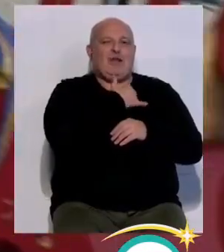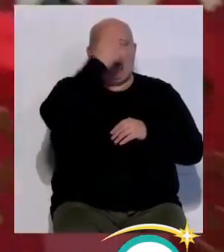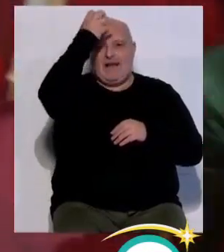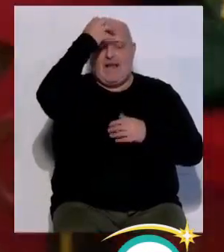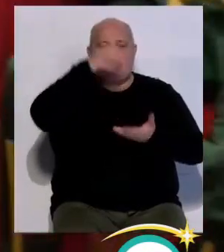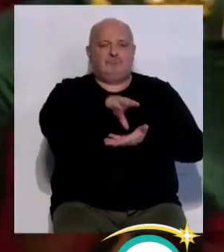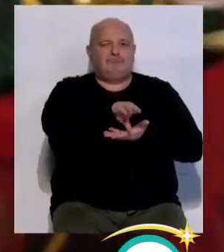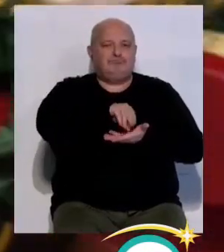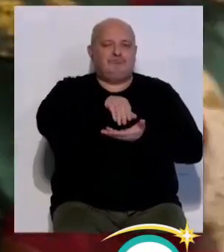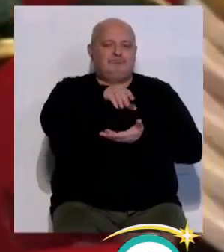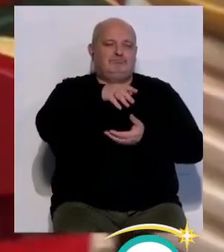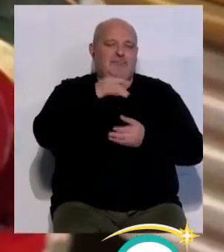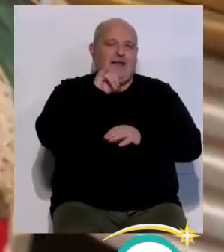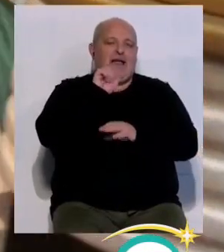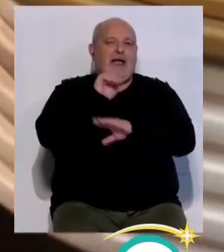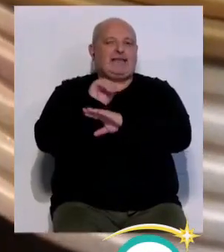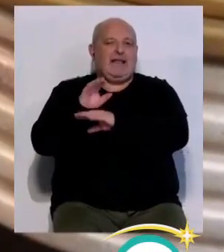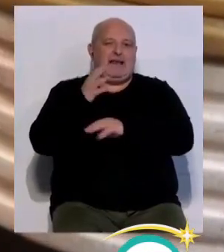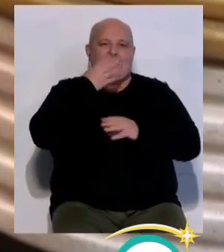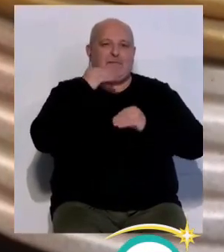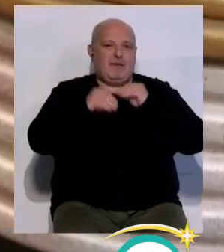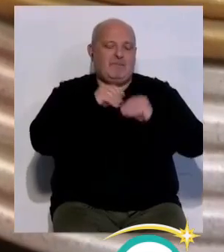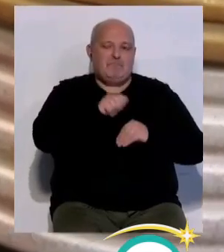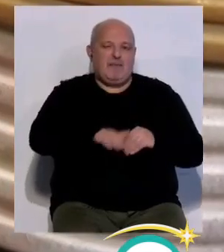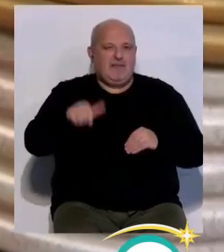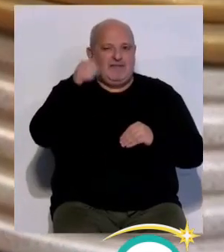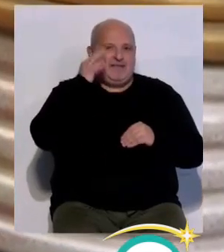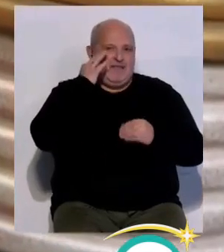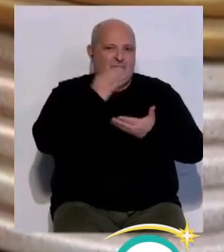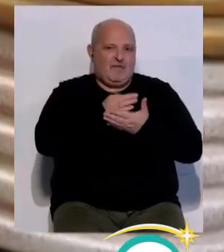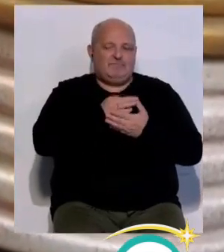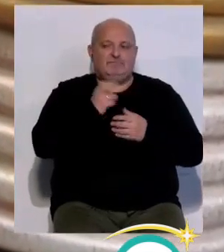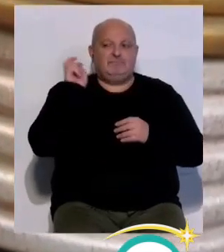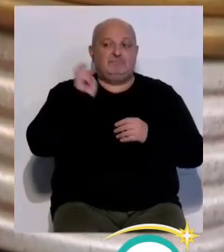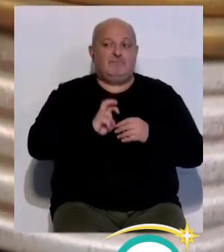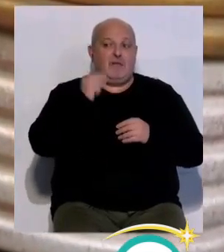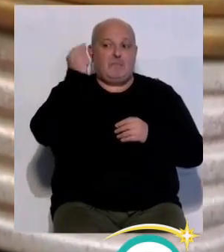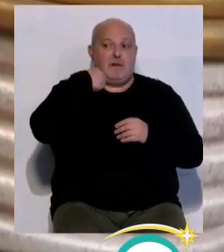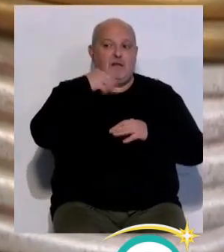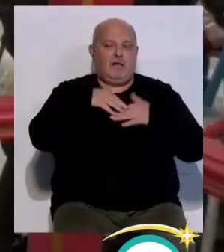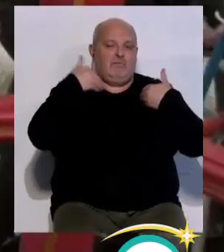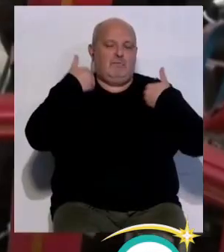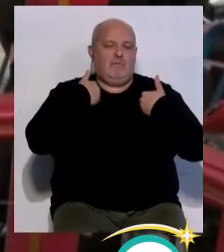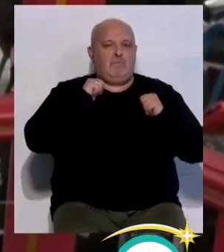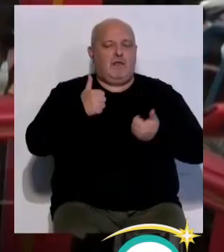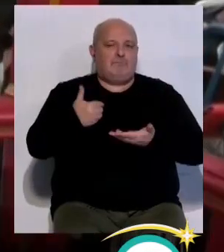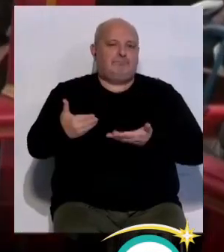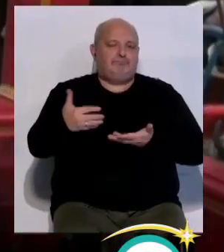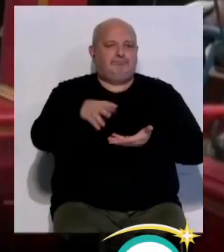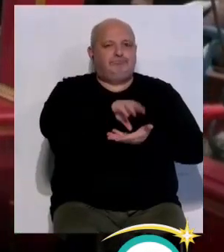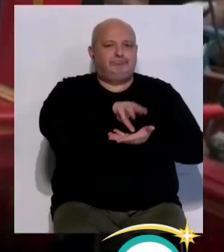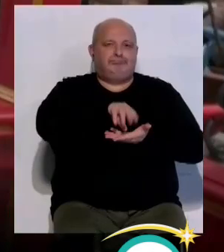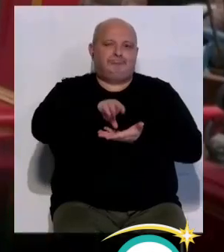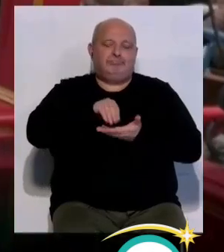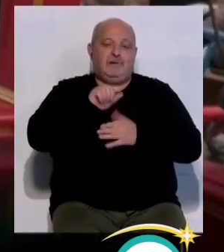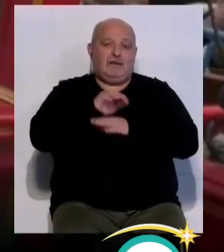para recibir las cartas a los Reyes Magos de los más pequeños de la ciudad. Hemos llegado aquí a la Plaza del Palillero y ya estamos empezando a recoger las primeras